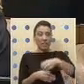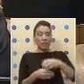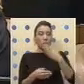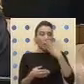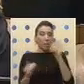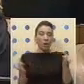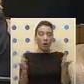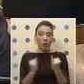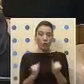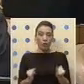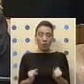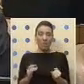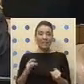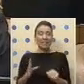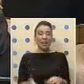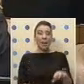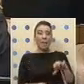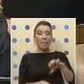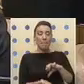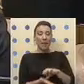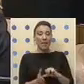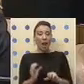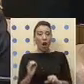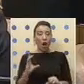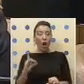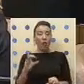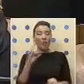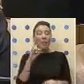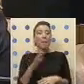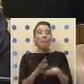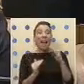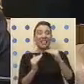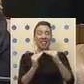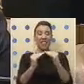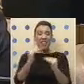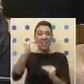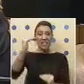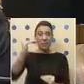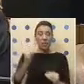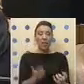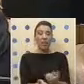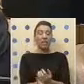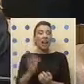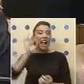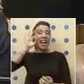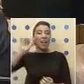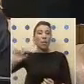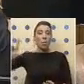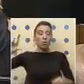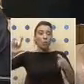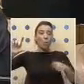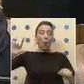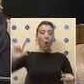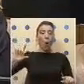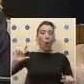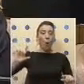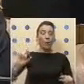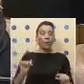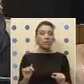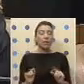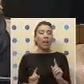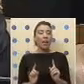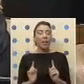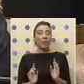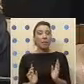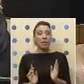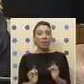forma. Chile es el país, según la OCDE, con más desigualdad de los ingresos entre los ricos y los pobres. Va a depender de la capacidad